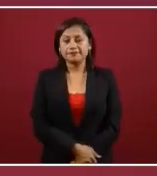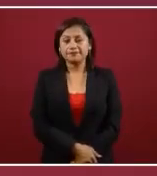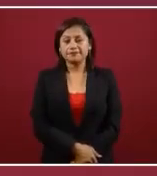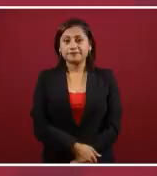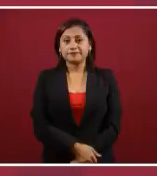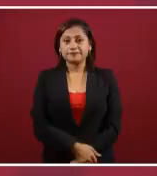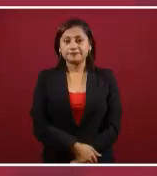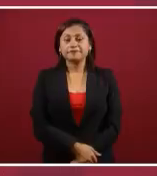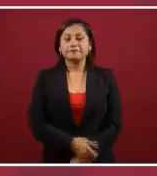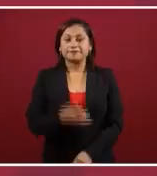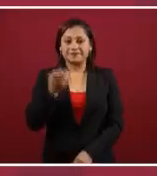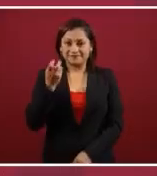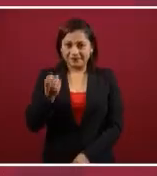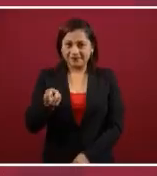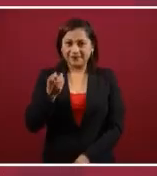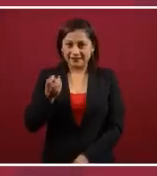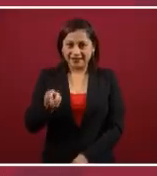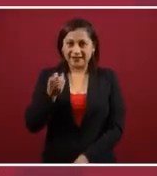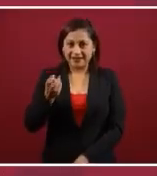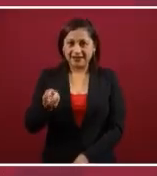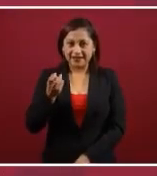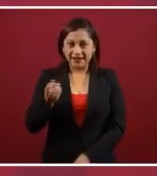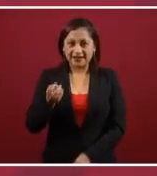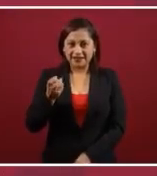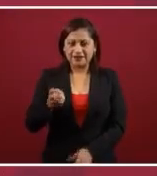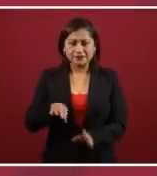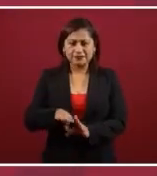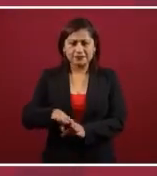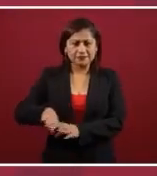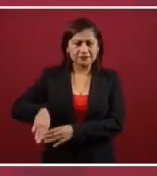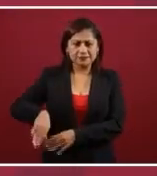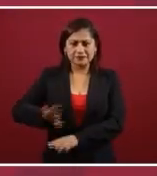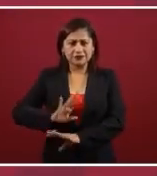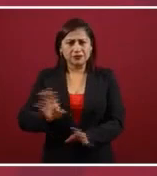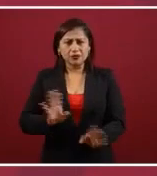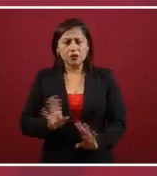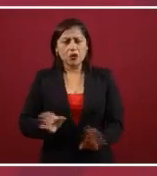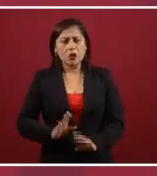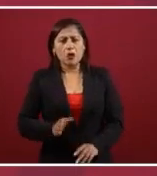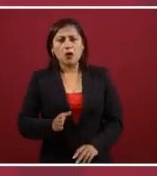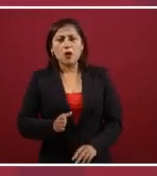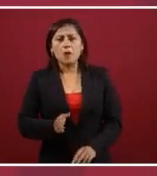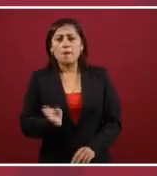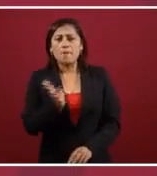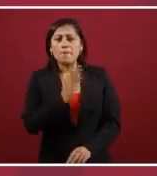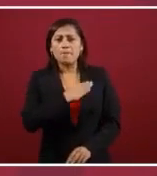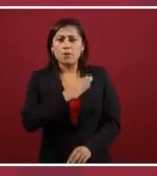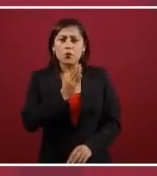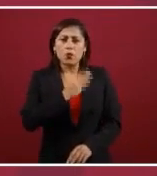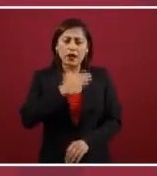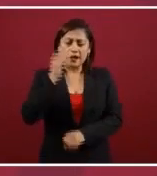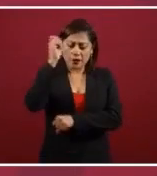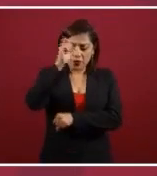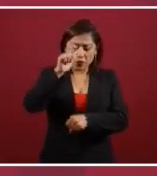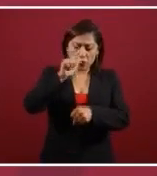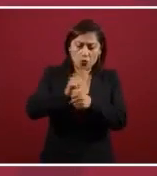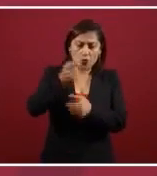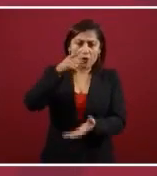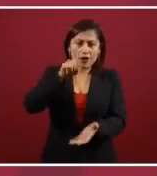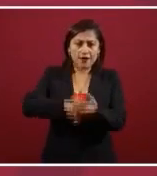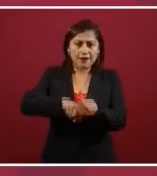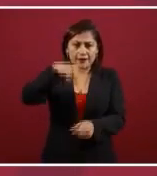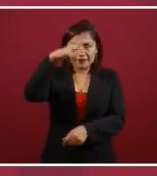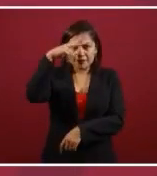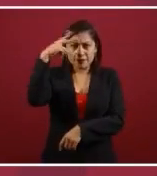tenemos que exaltar lo bueno de nuestras culturas, que es mucho,